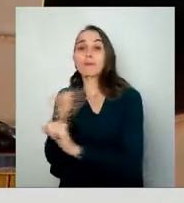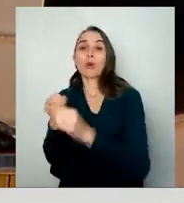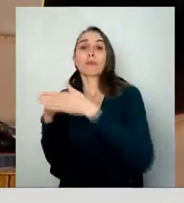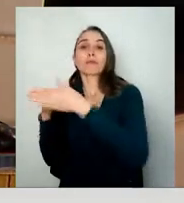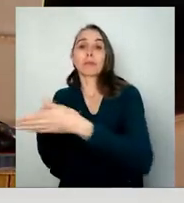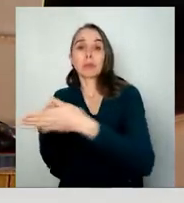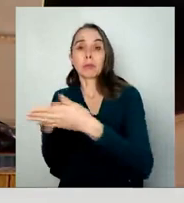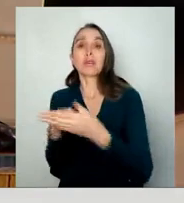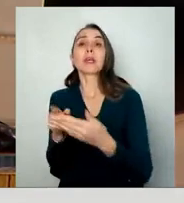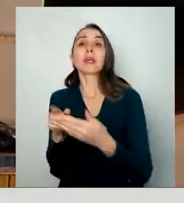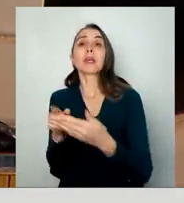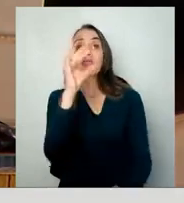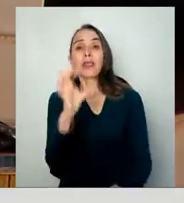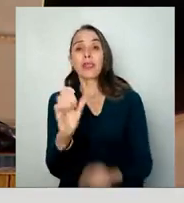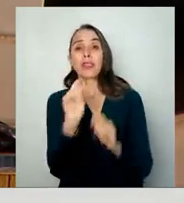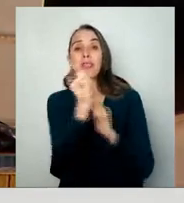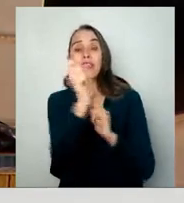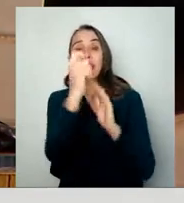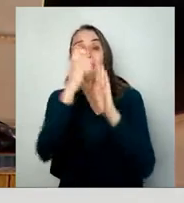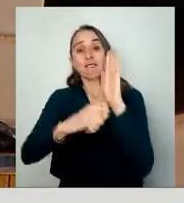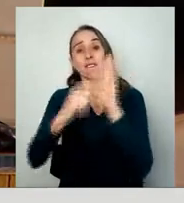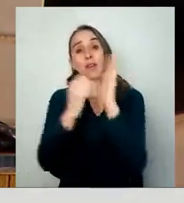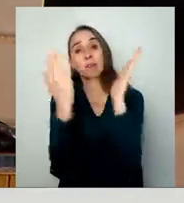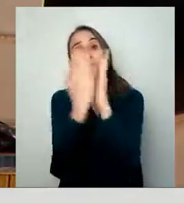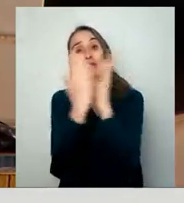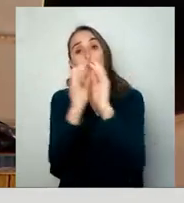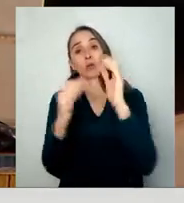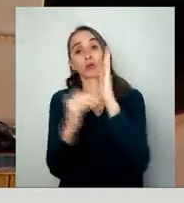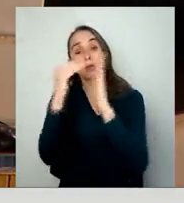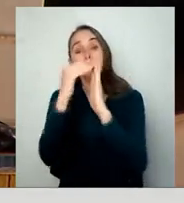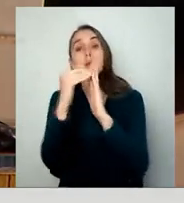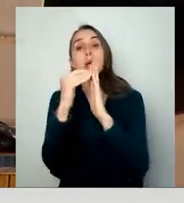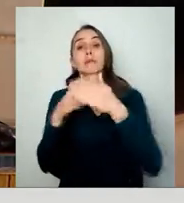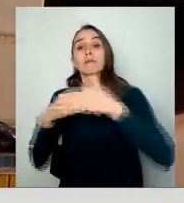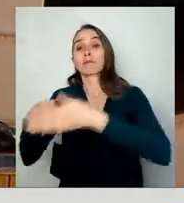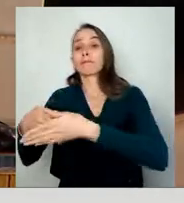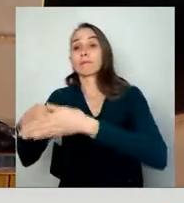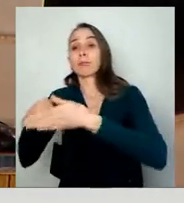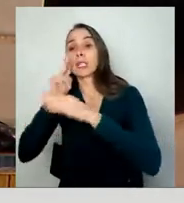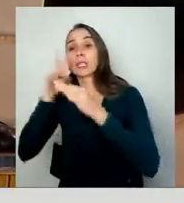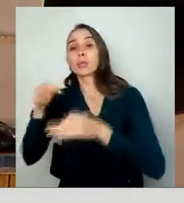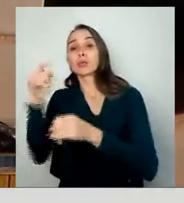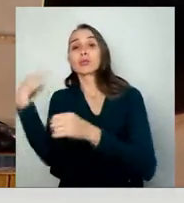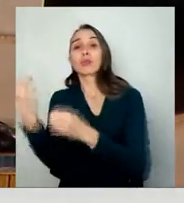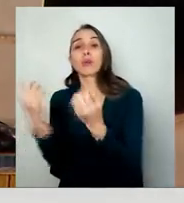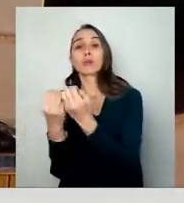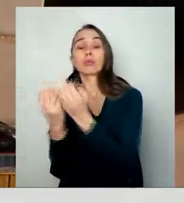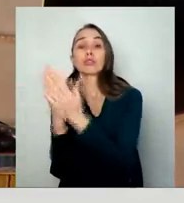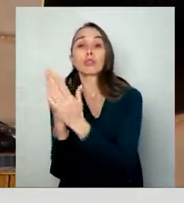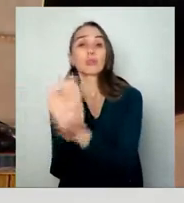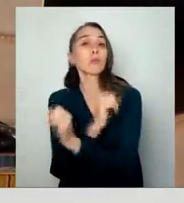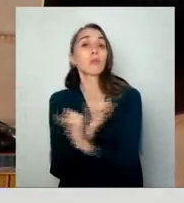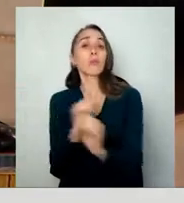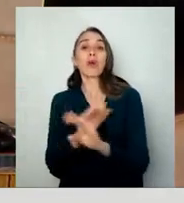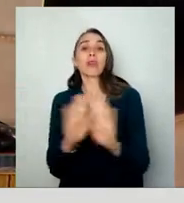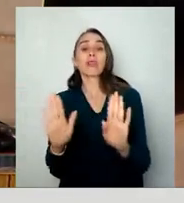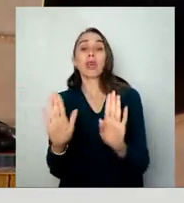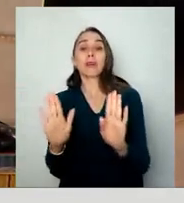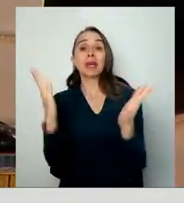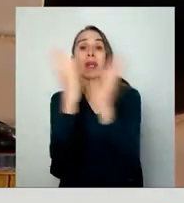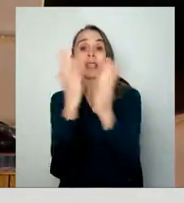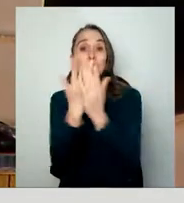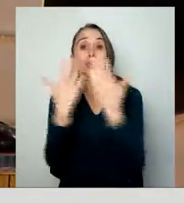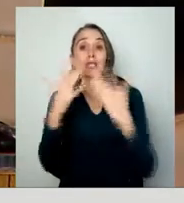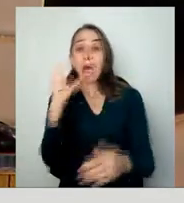arancelarias han generado una barrera injusta que impide que muchos estudiantes culminen su estudio tengan sus títulos esta propuesta